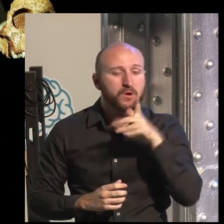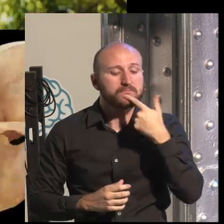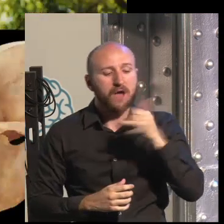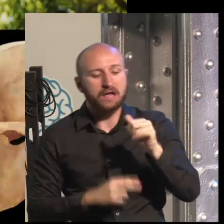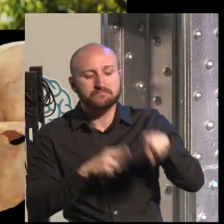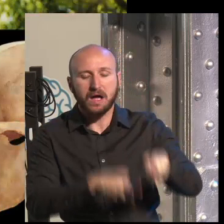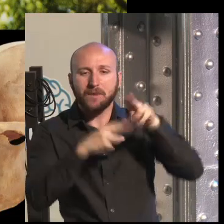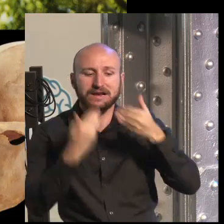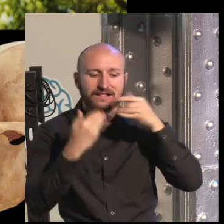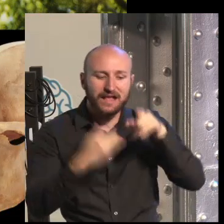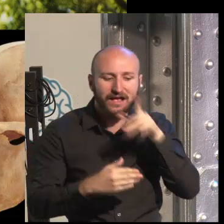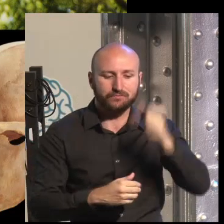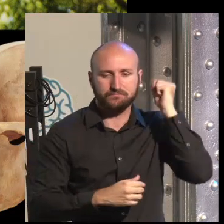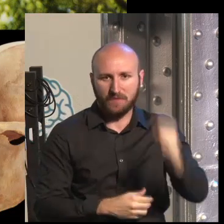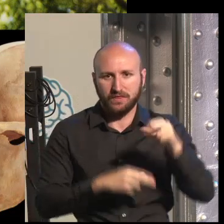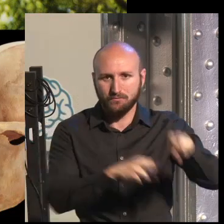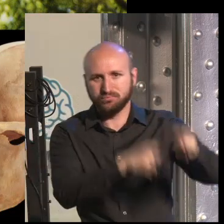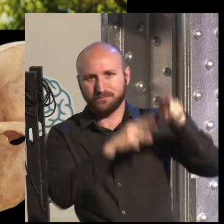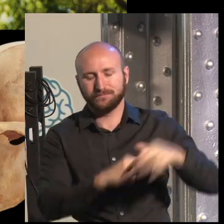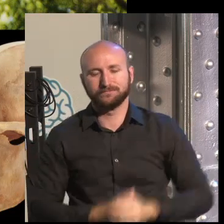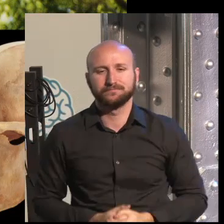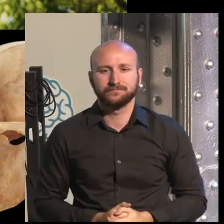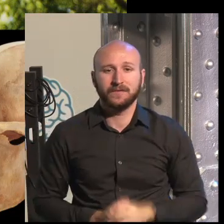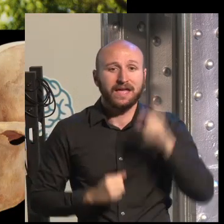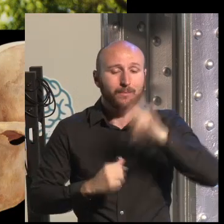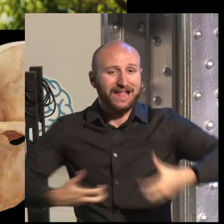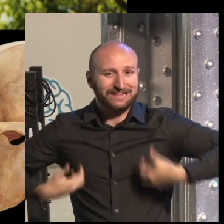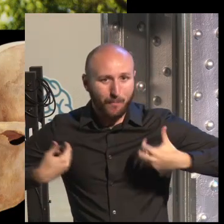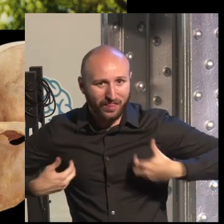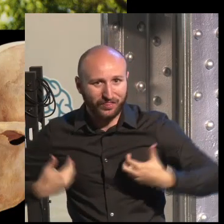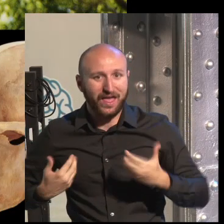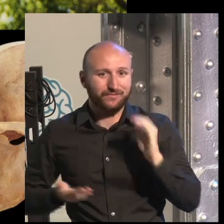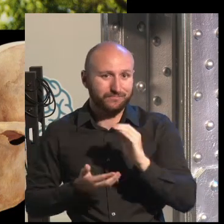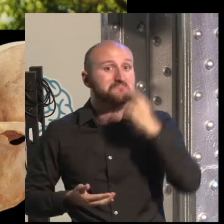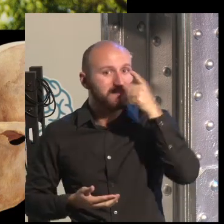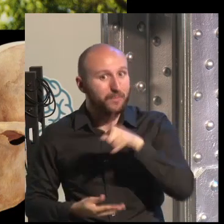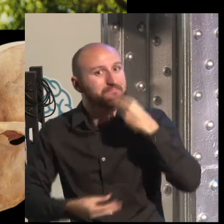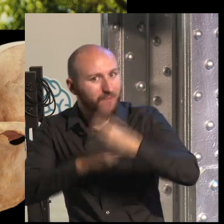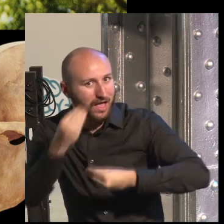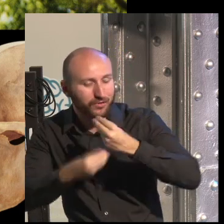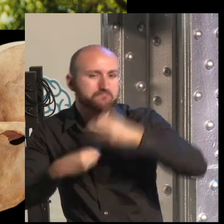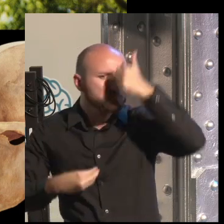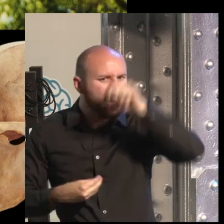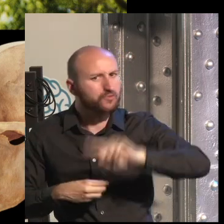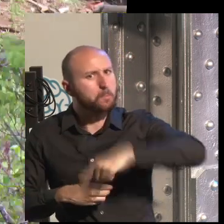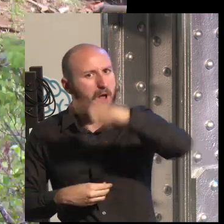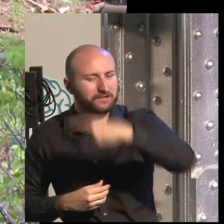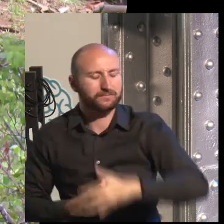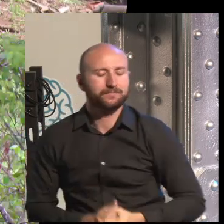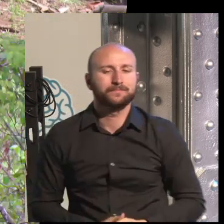que cazan. Bueno, a fin de cuentas también lo hacen los chimpancés, se dice, sobre todo los machos de los